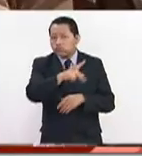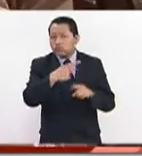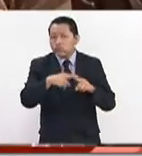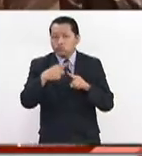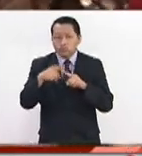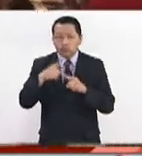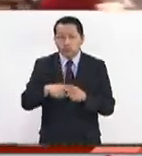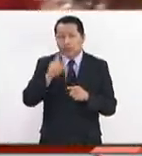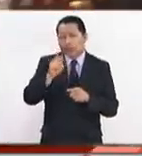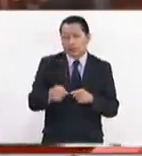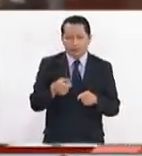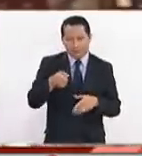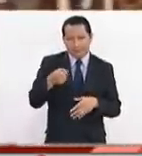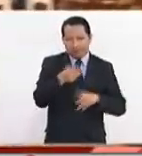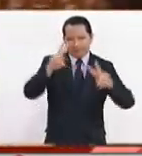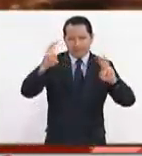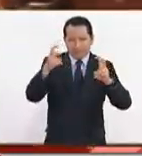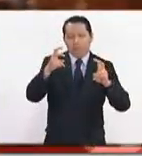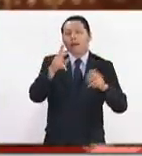llamamos la propiedad social.